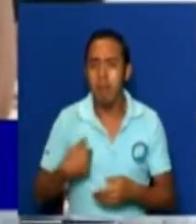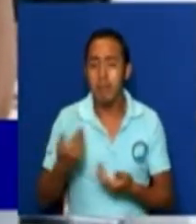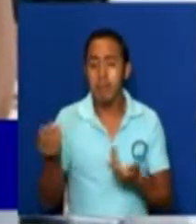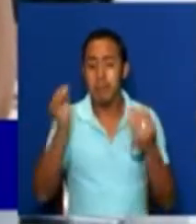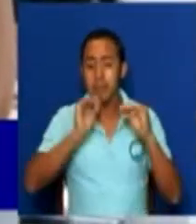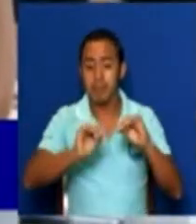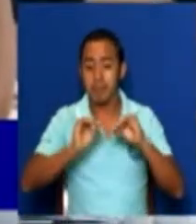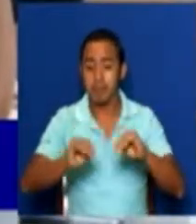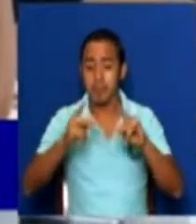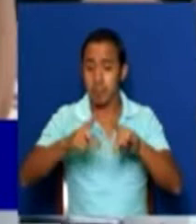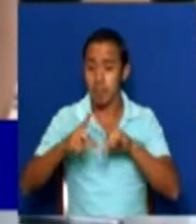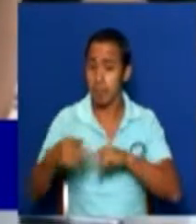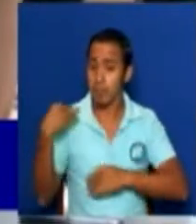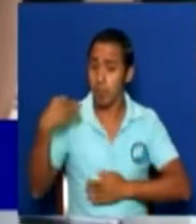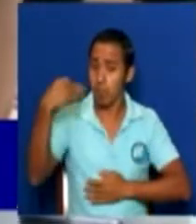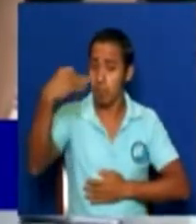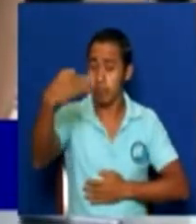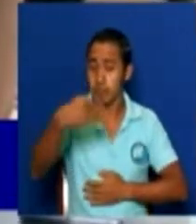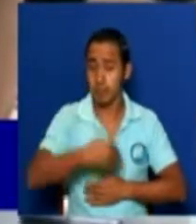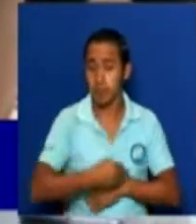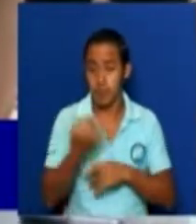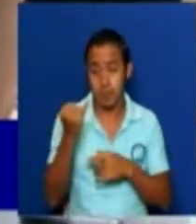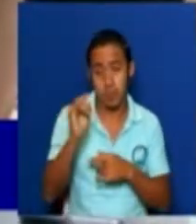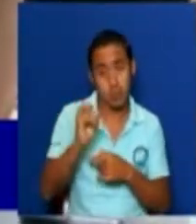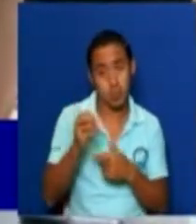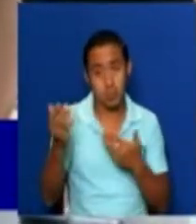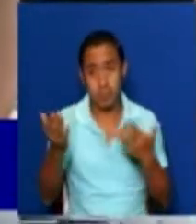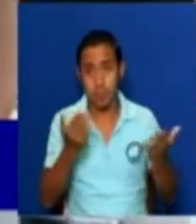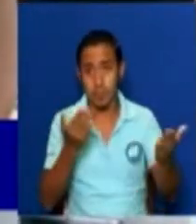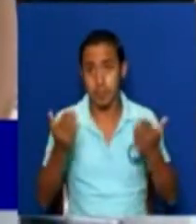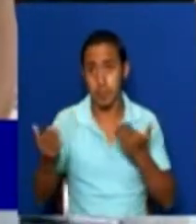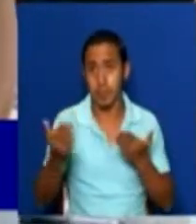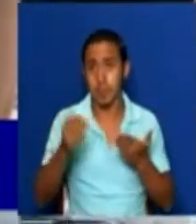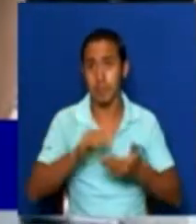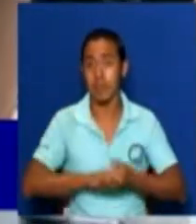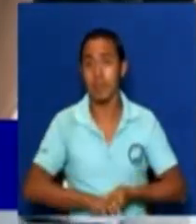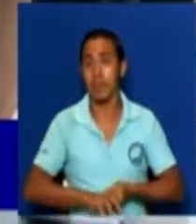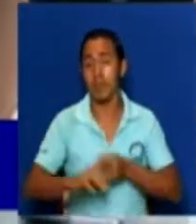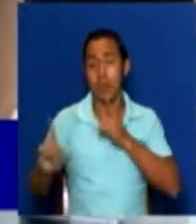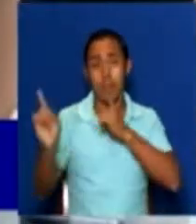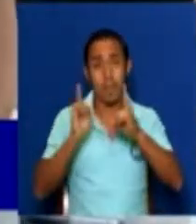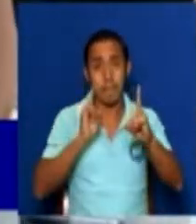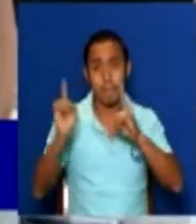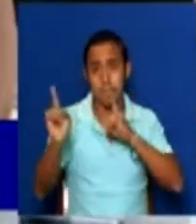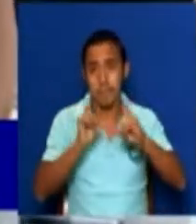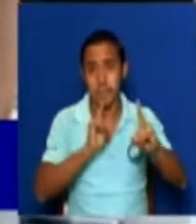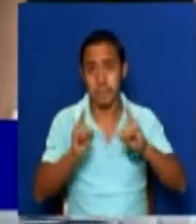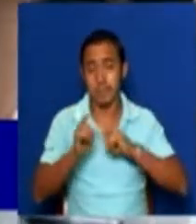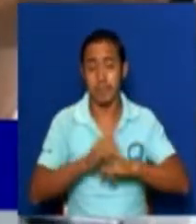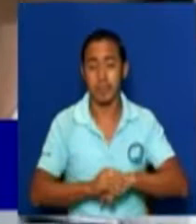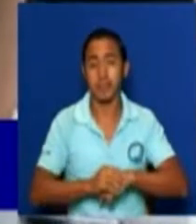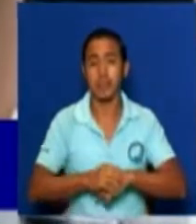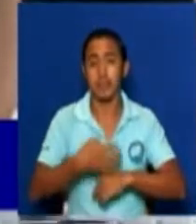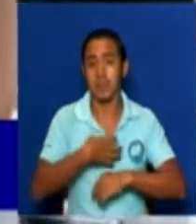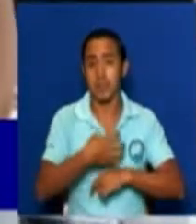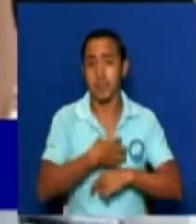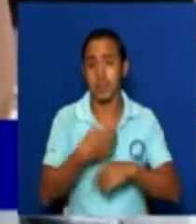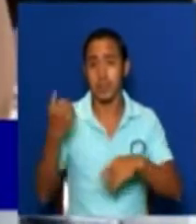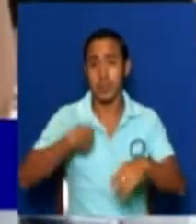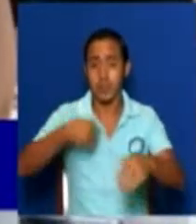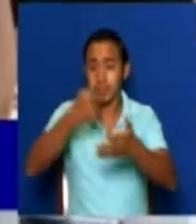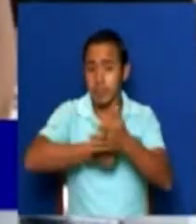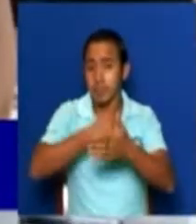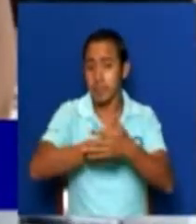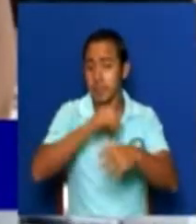nuestros profesionales en relación a la demanda. Las competencias de nuestros profesionales están en relación a la demanda